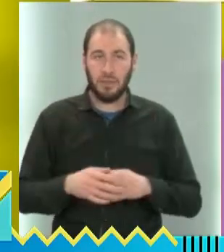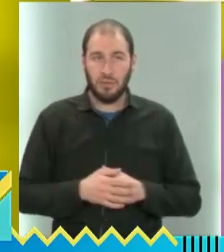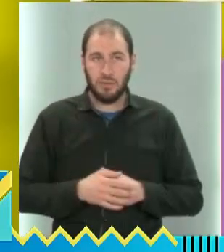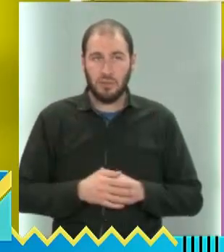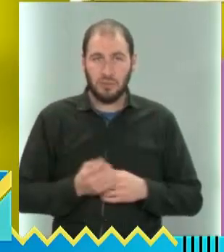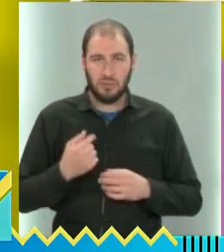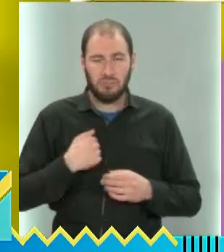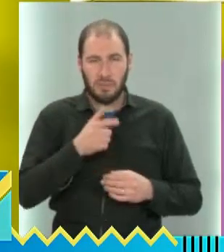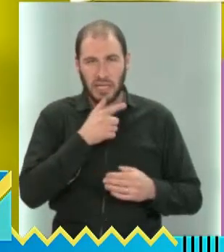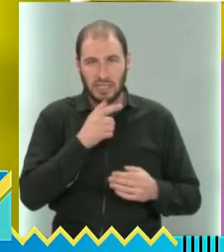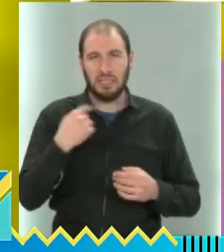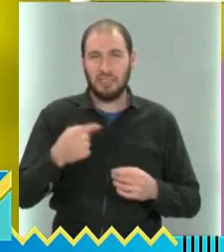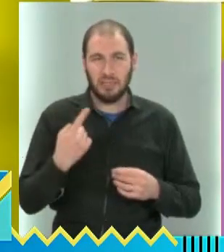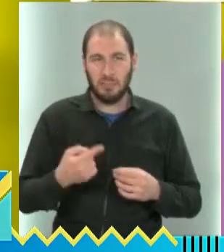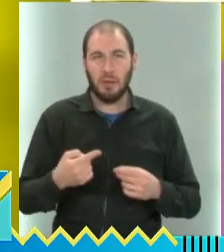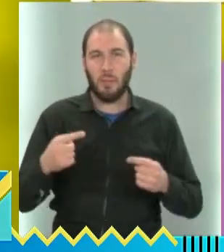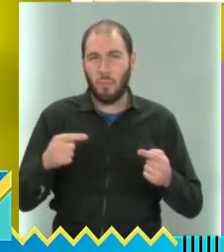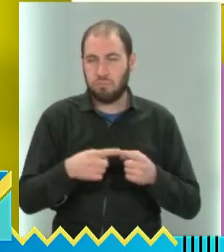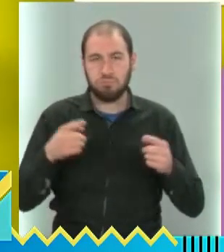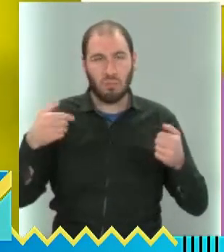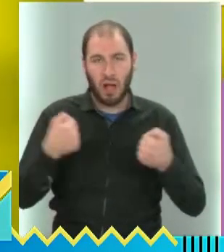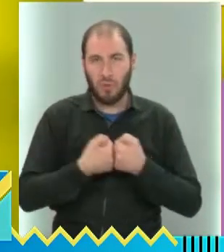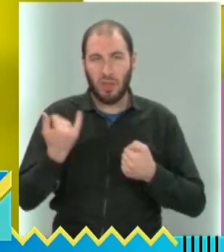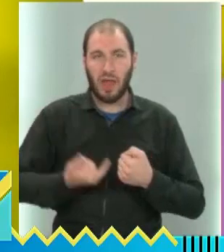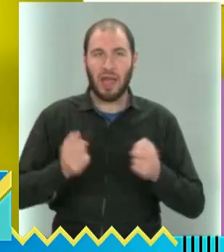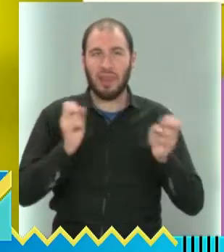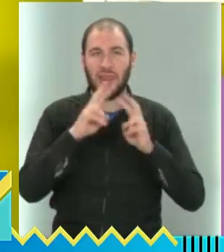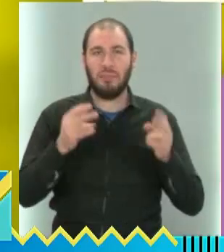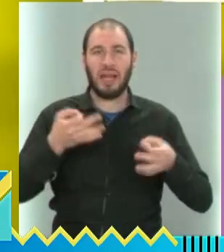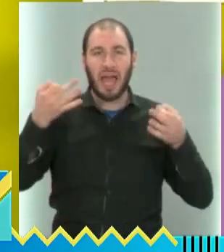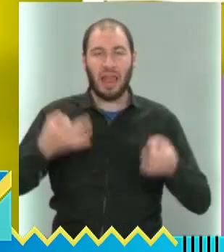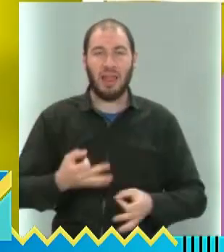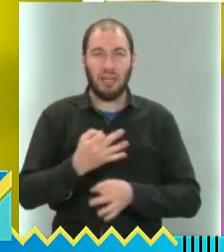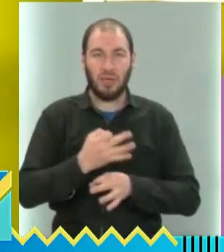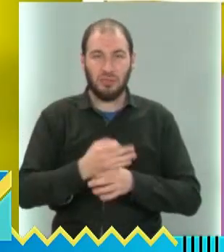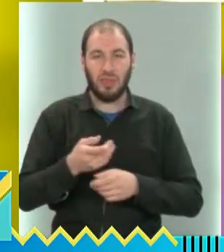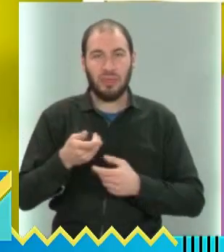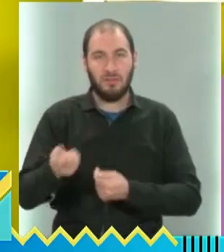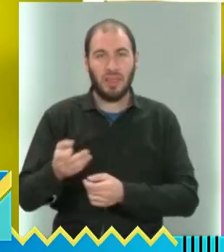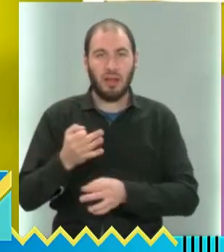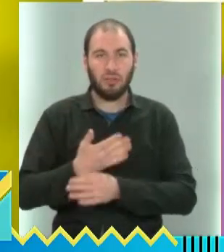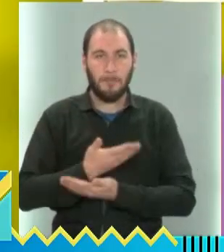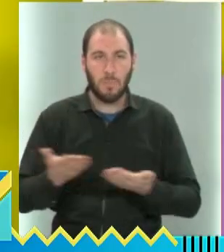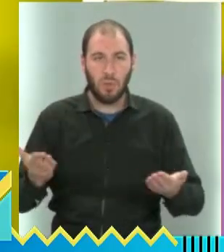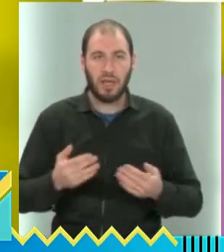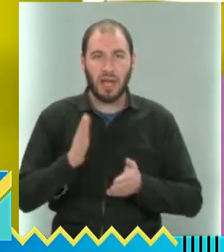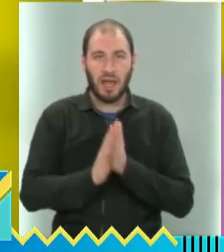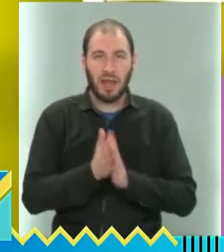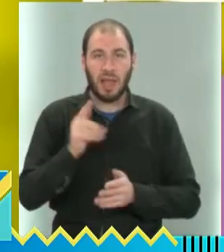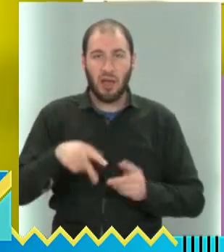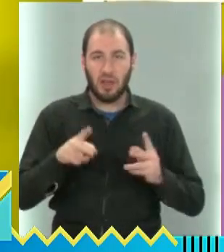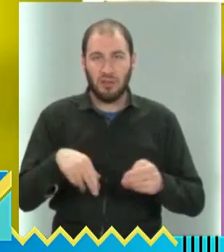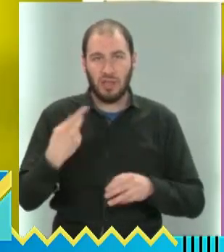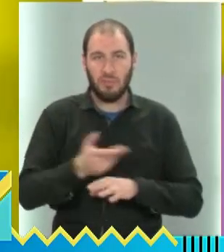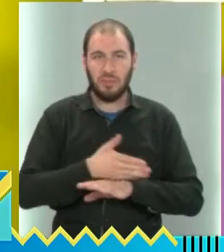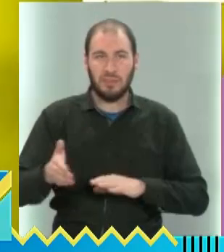lo que puedo llegar a ver, siempre se llega a algún punto en común que tiene que ver con esto de la calidad educativa y defender la educación pública y gratuita. Nos vamos a un